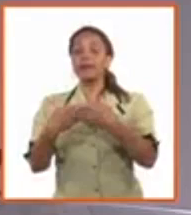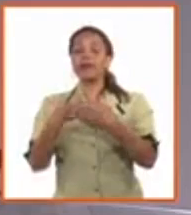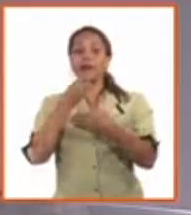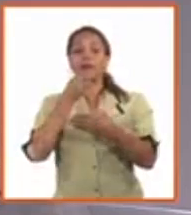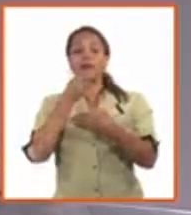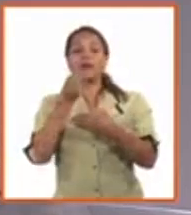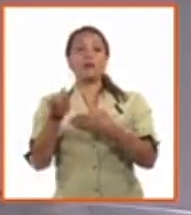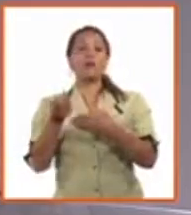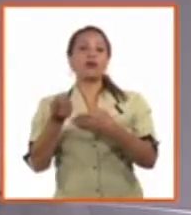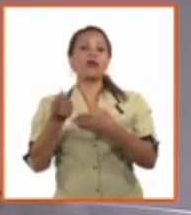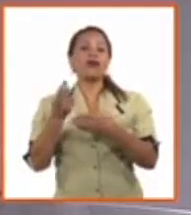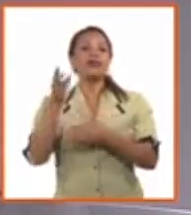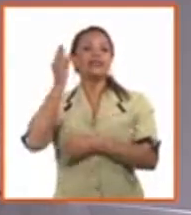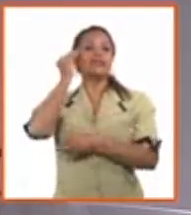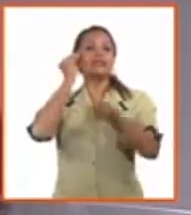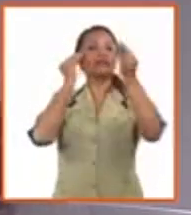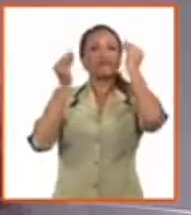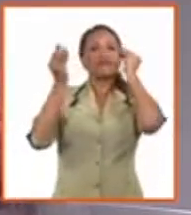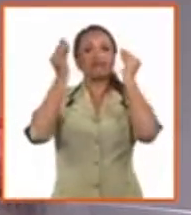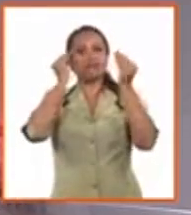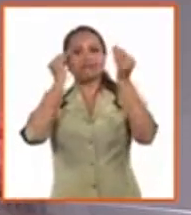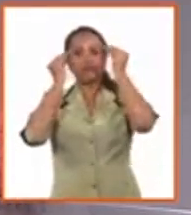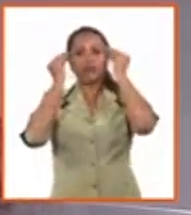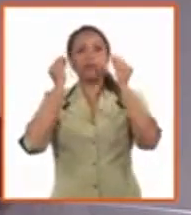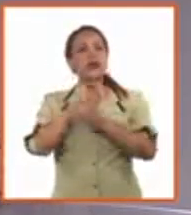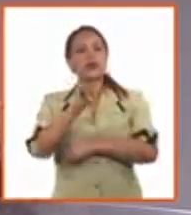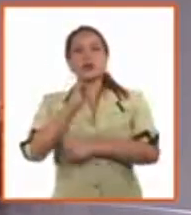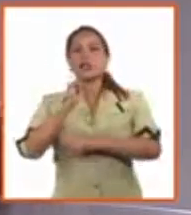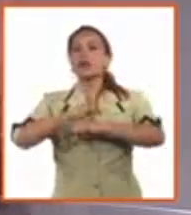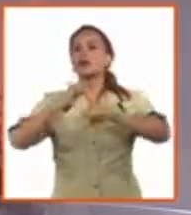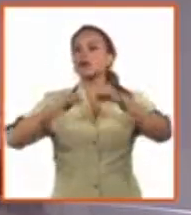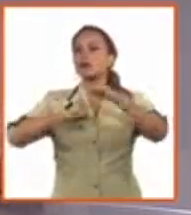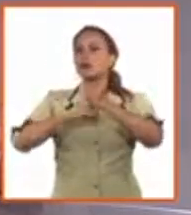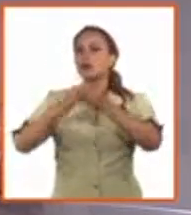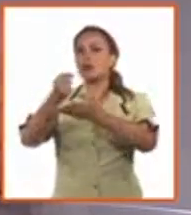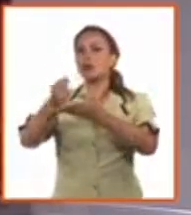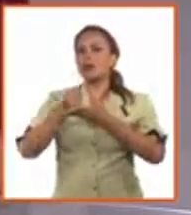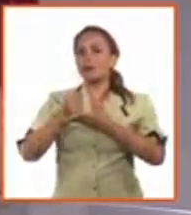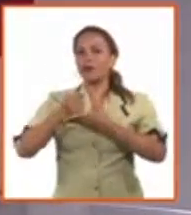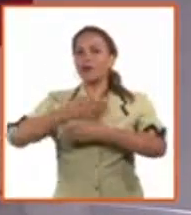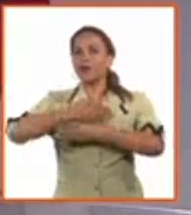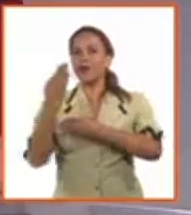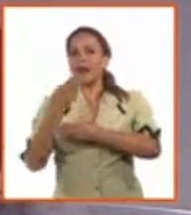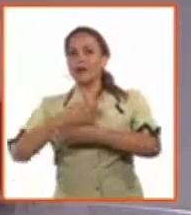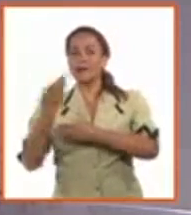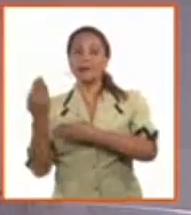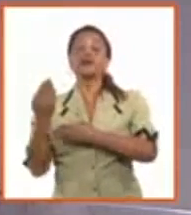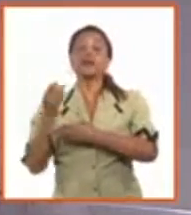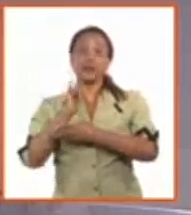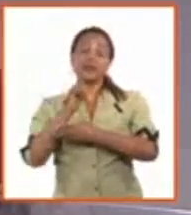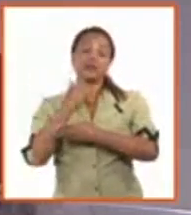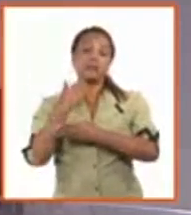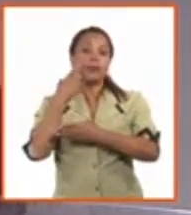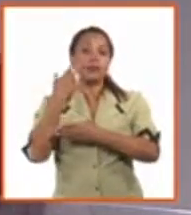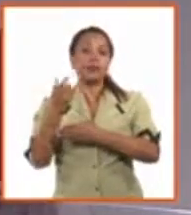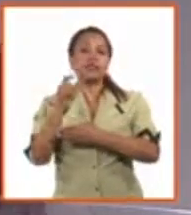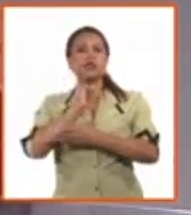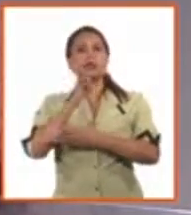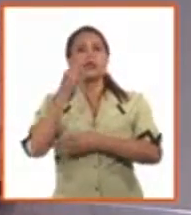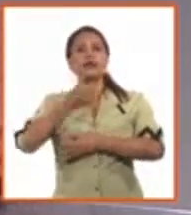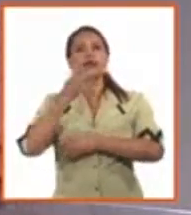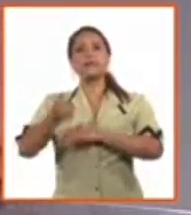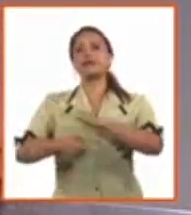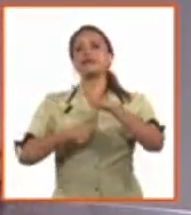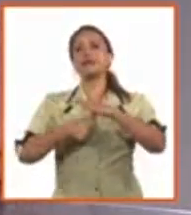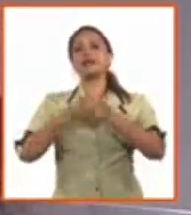establecer mecanismos de retroalimentación pero además estructuras también que nos hagan romper barreras y como decía nuestro